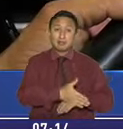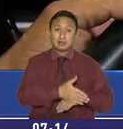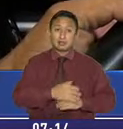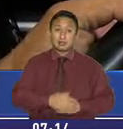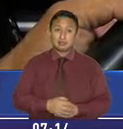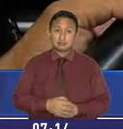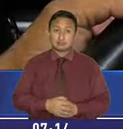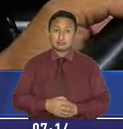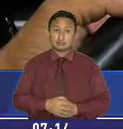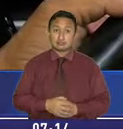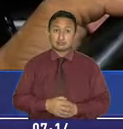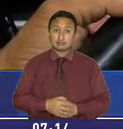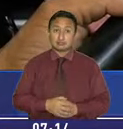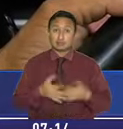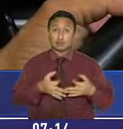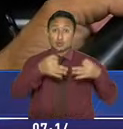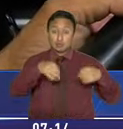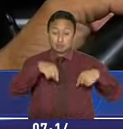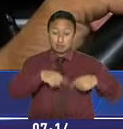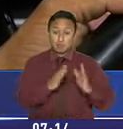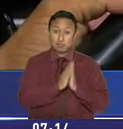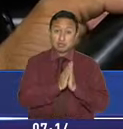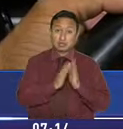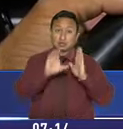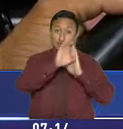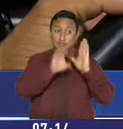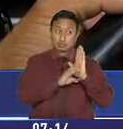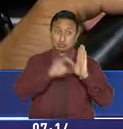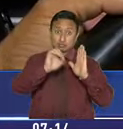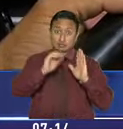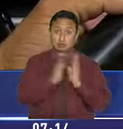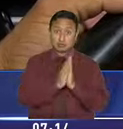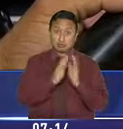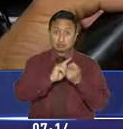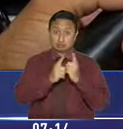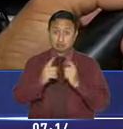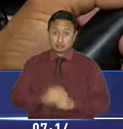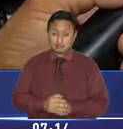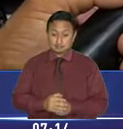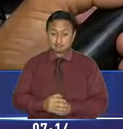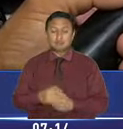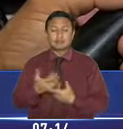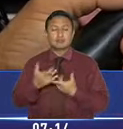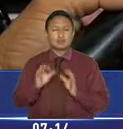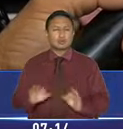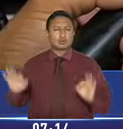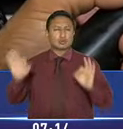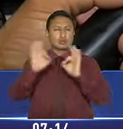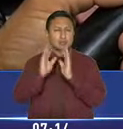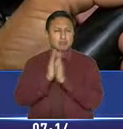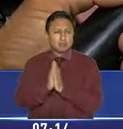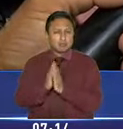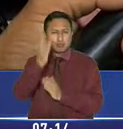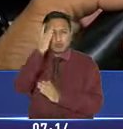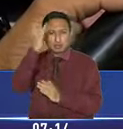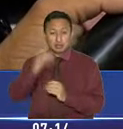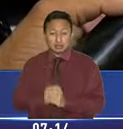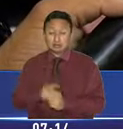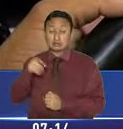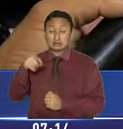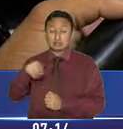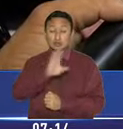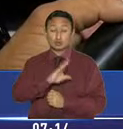acción constitucional del habeas corpus. Y lo fundamental de esto es por la grave situación de salud en la que se encuentra el ingeniero